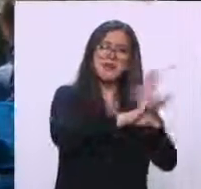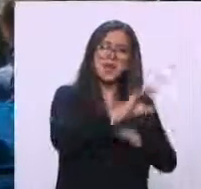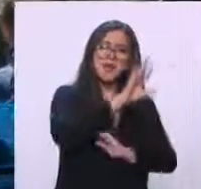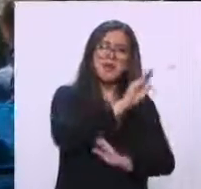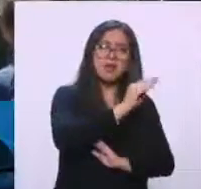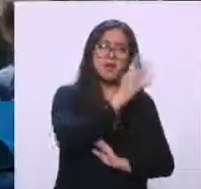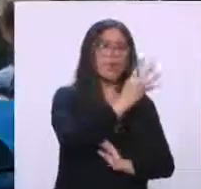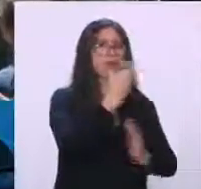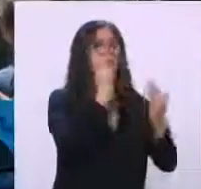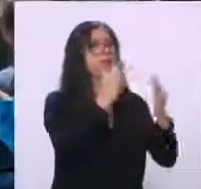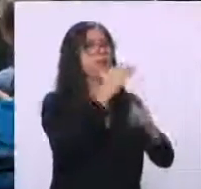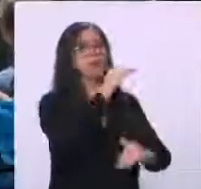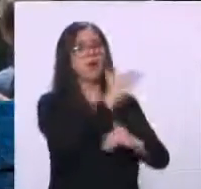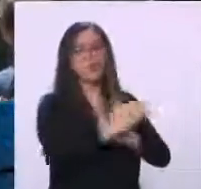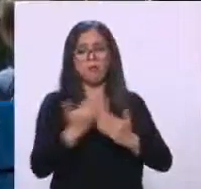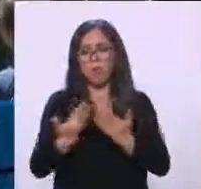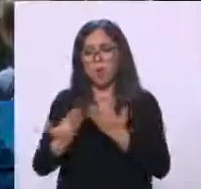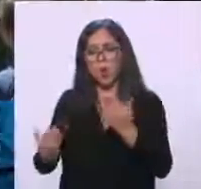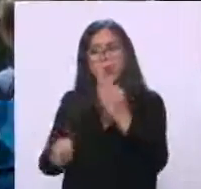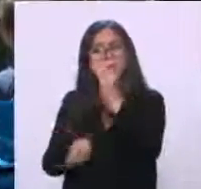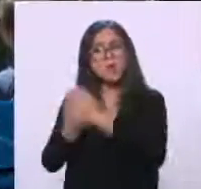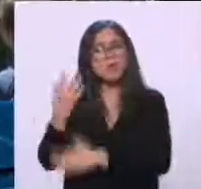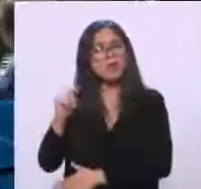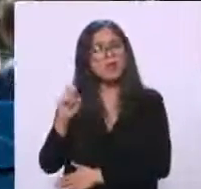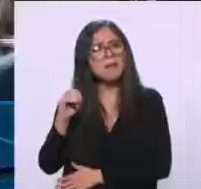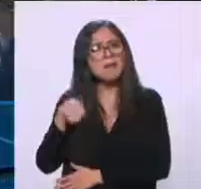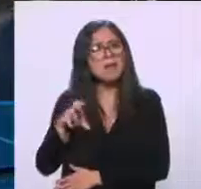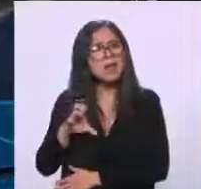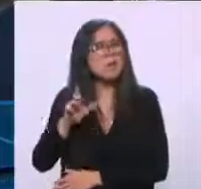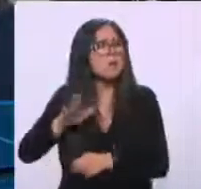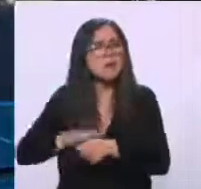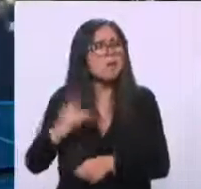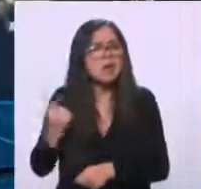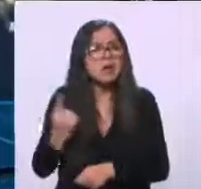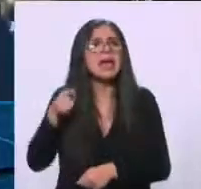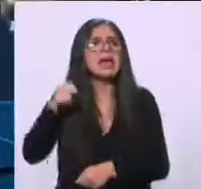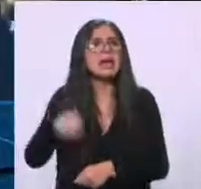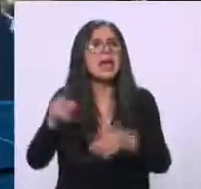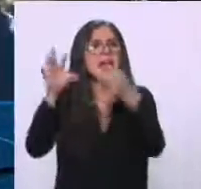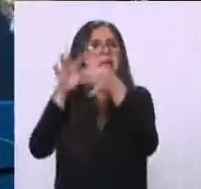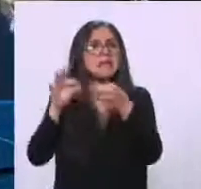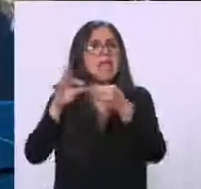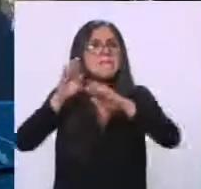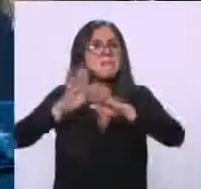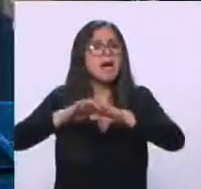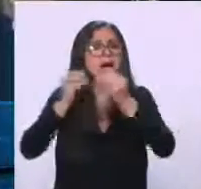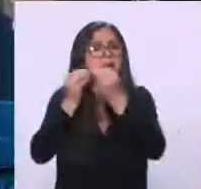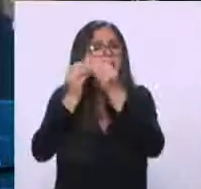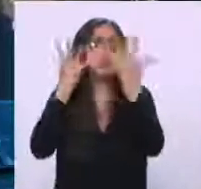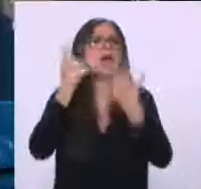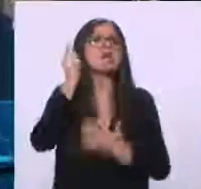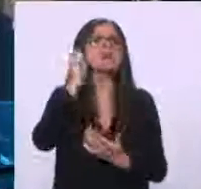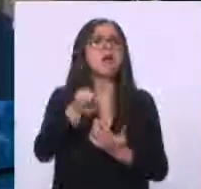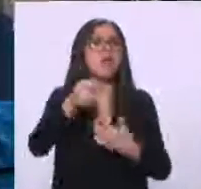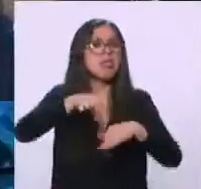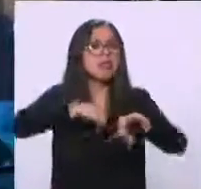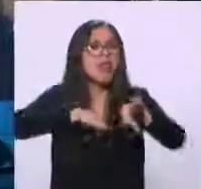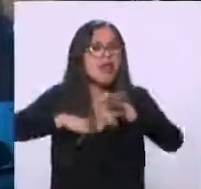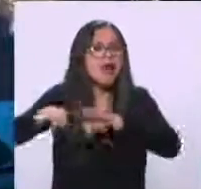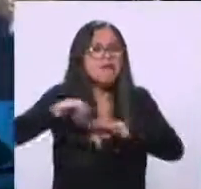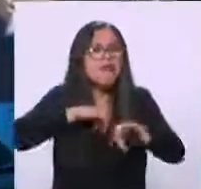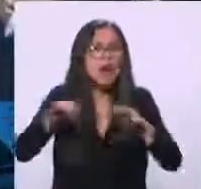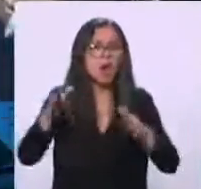entre otros asuntos, mencionó por la diferencia en el tema laboral. Estamos viendo que van a ser otras